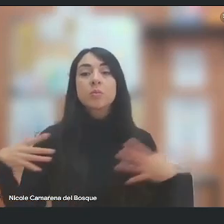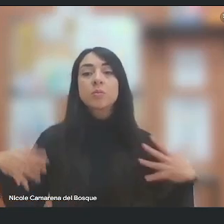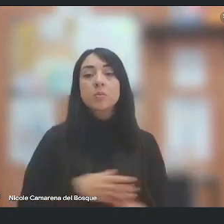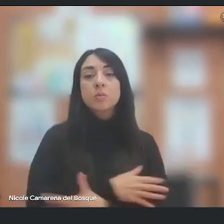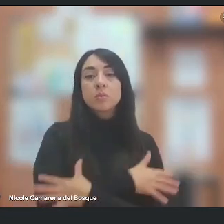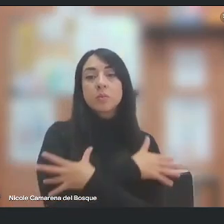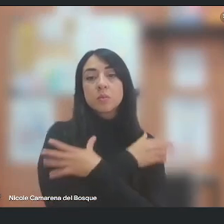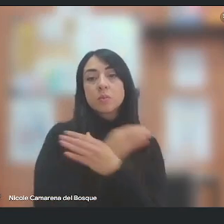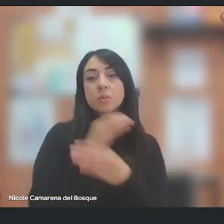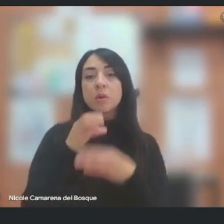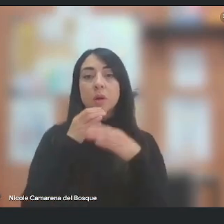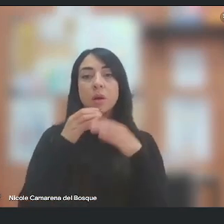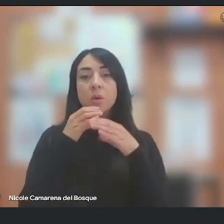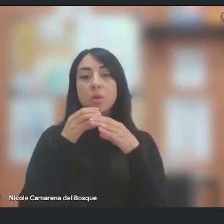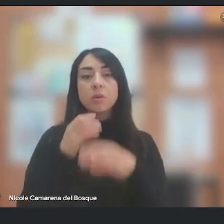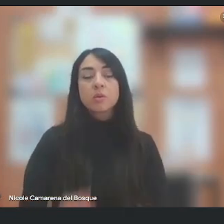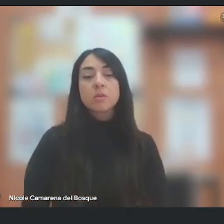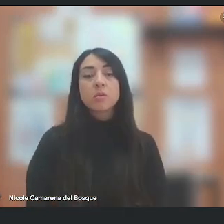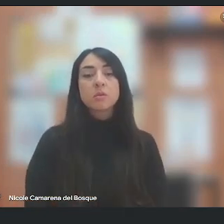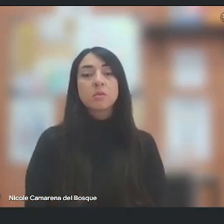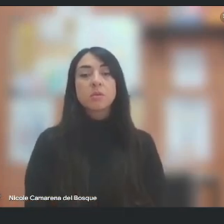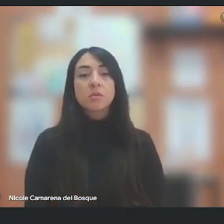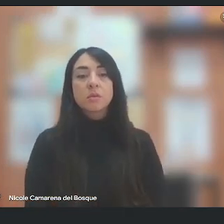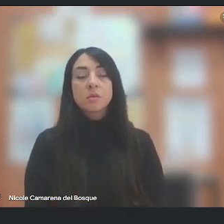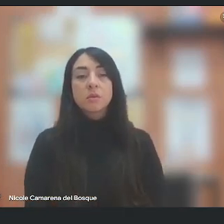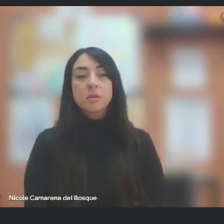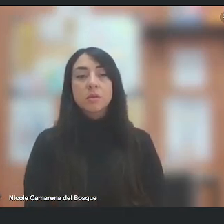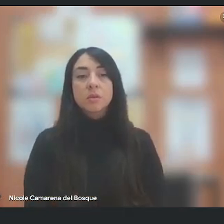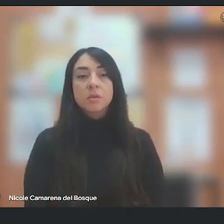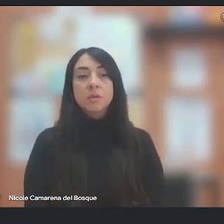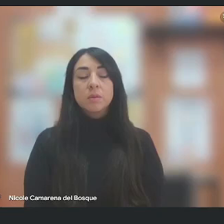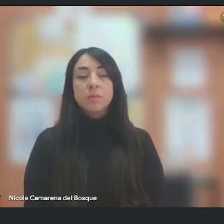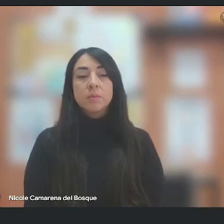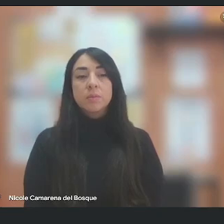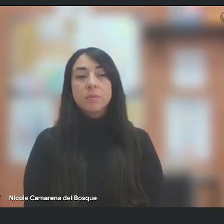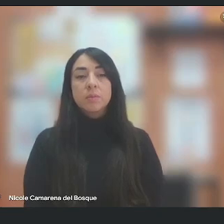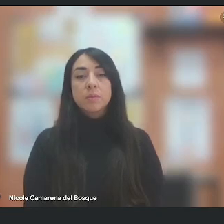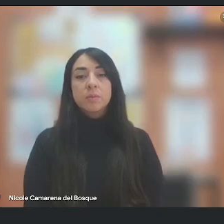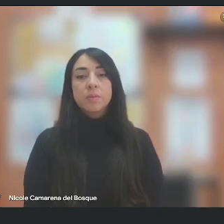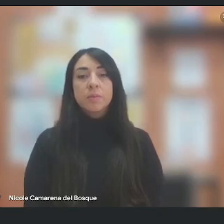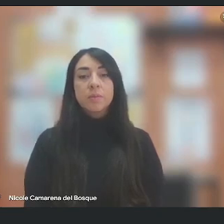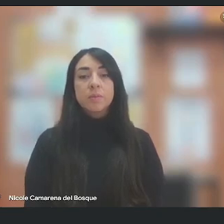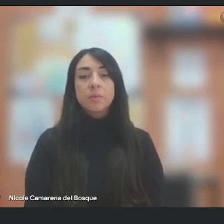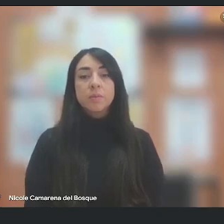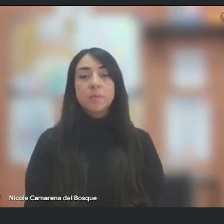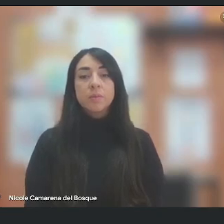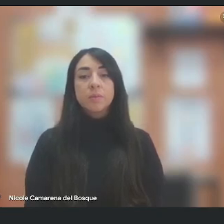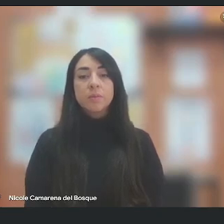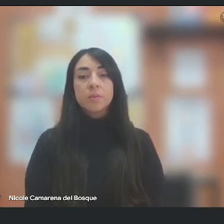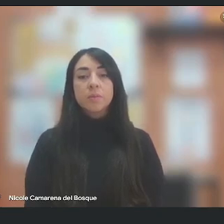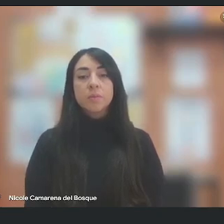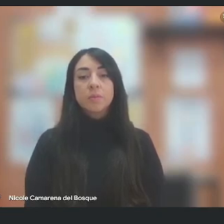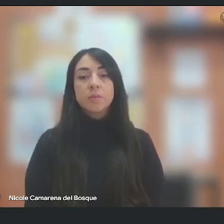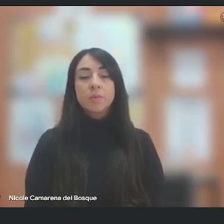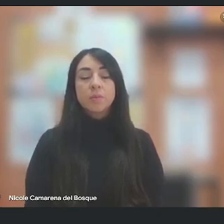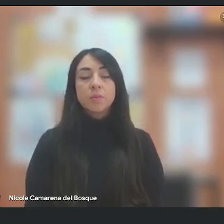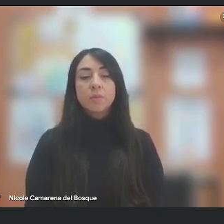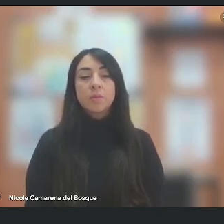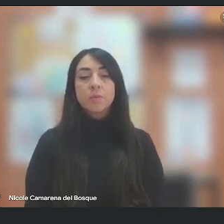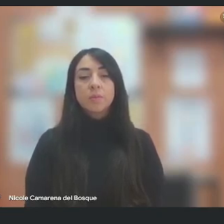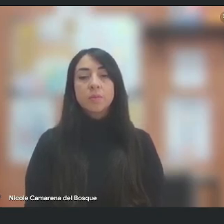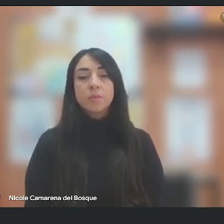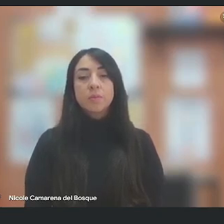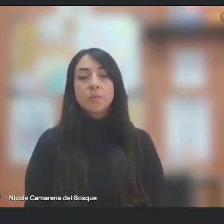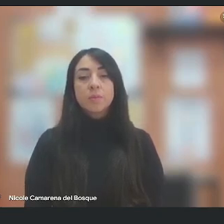de abdomen bajo, sino a nivel abdominal. ¿Y hay tratamiento para estos síntomas? Sí. Puede